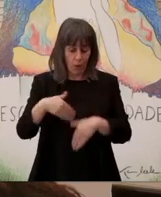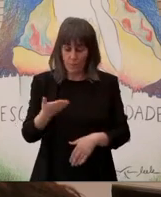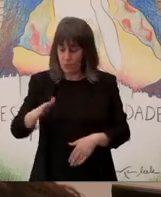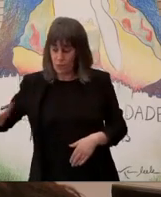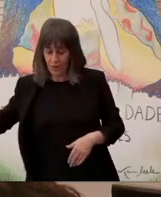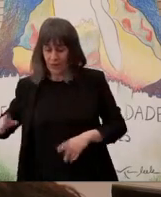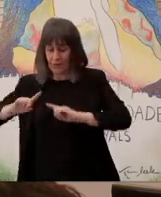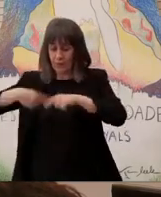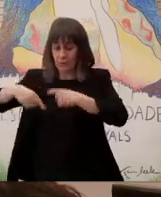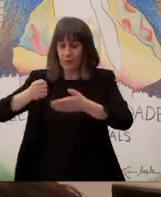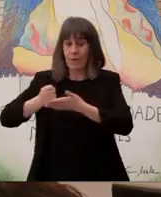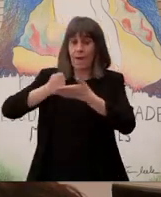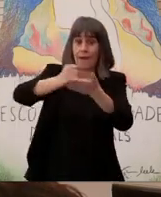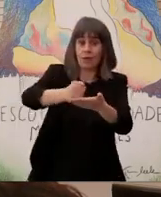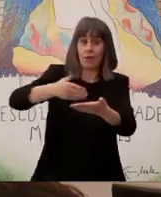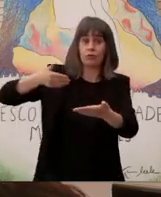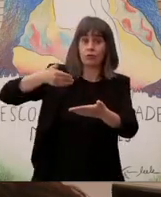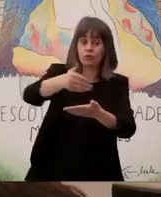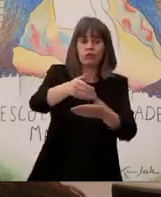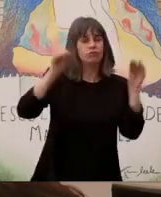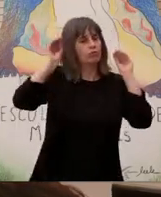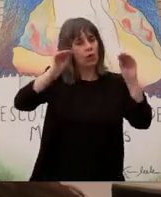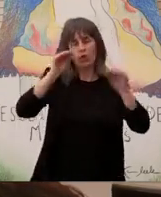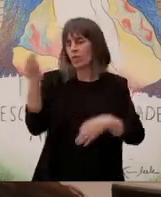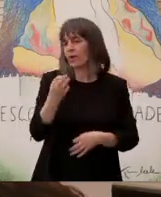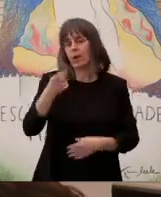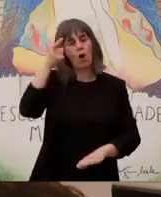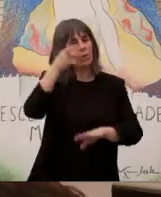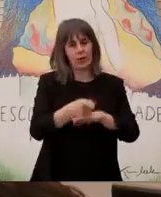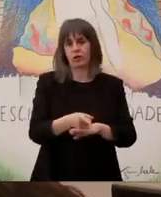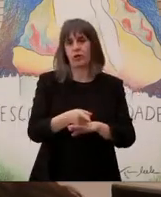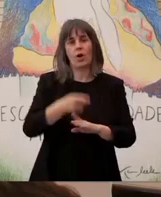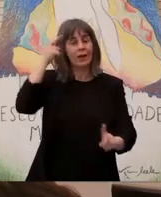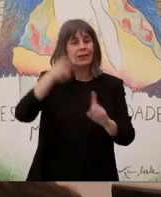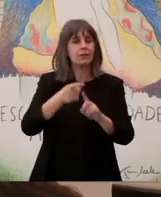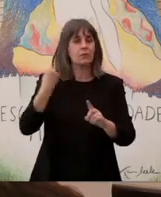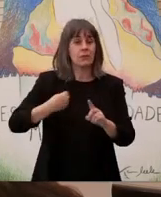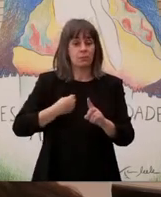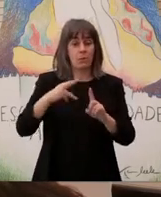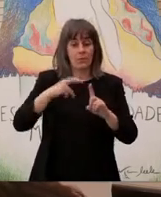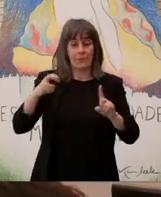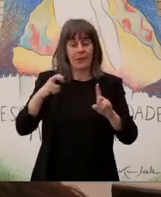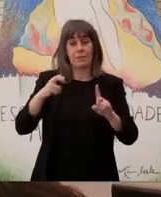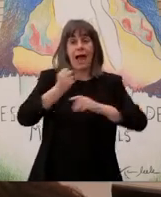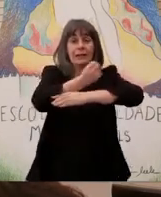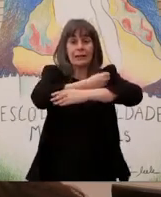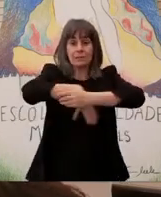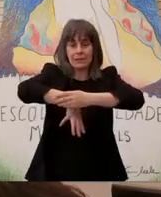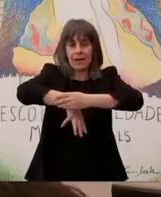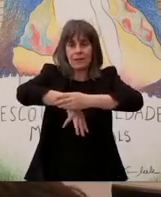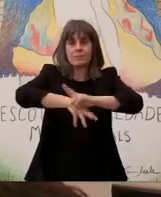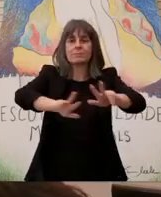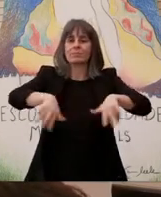formación Debería ser obligatoria para cambiar los modos de hacer políticas ahí para que a perspectiva transversal permita